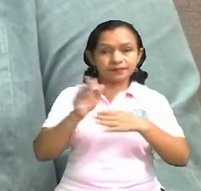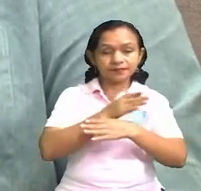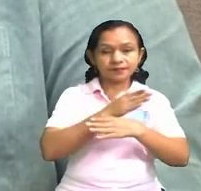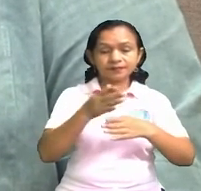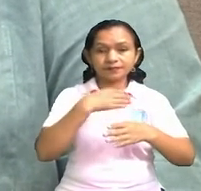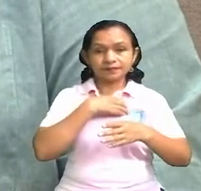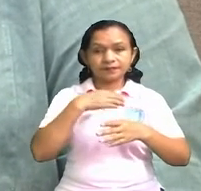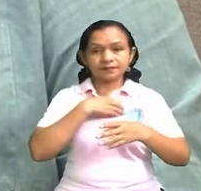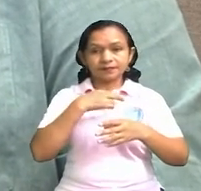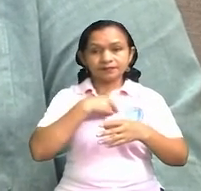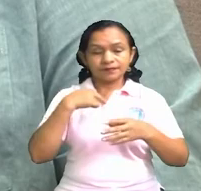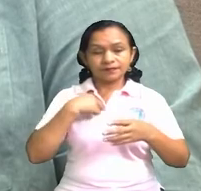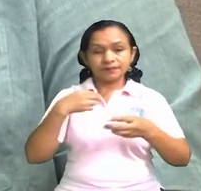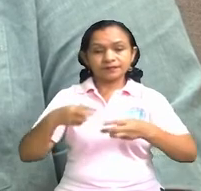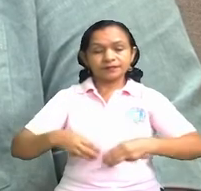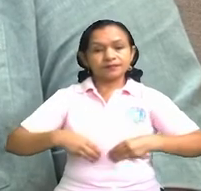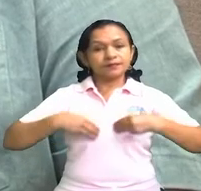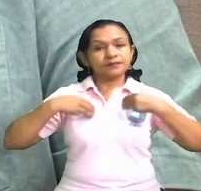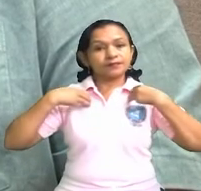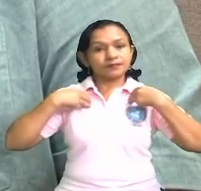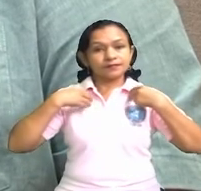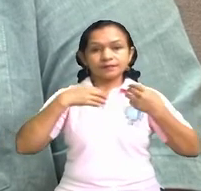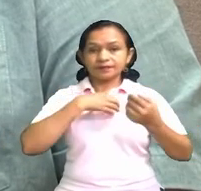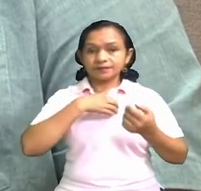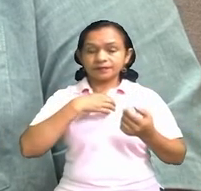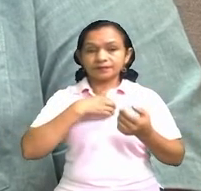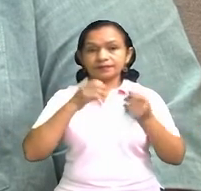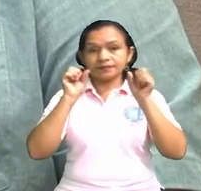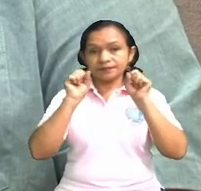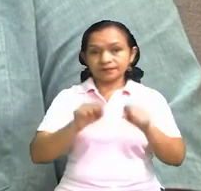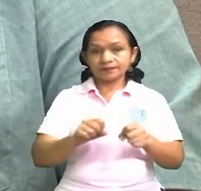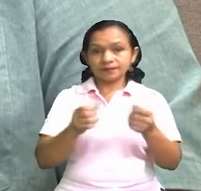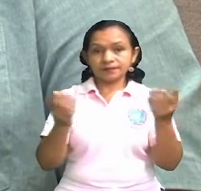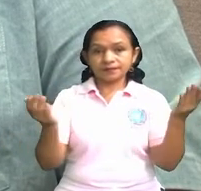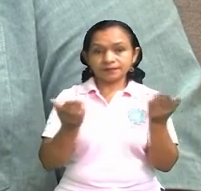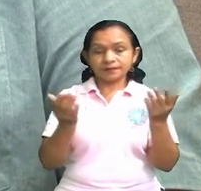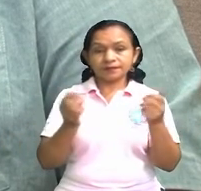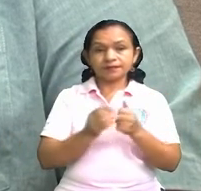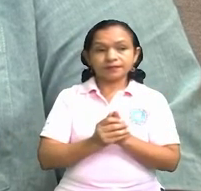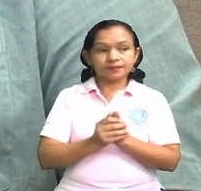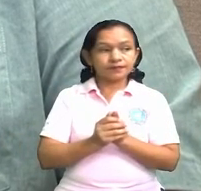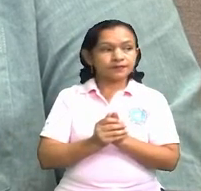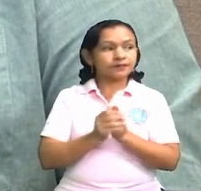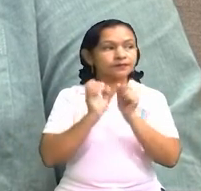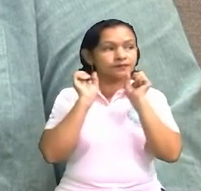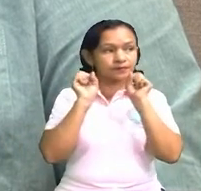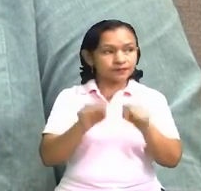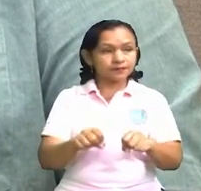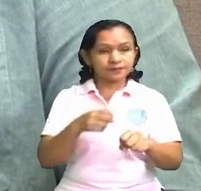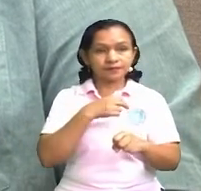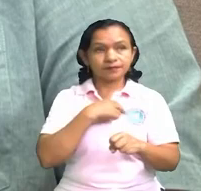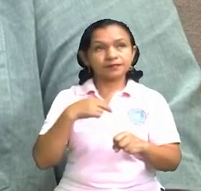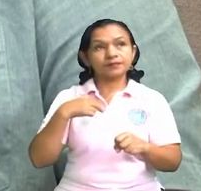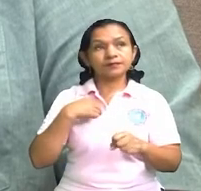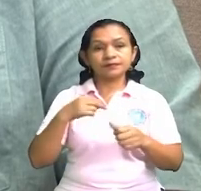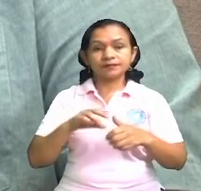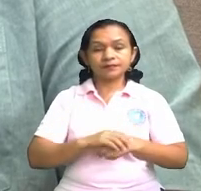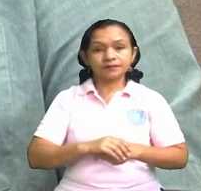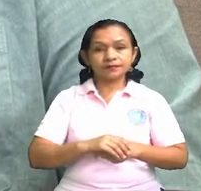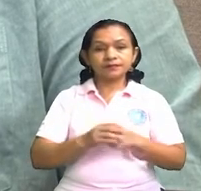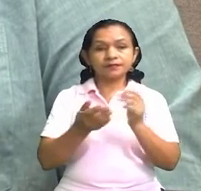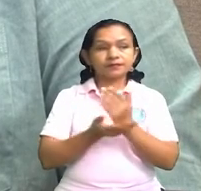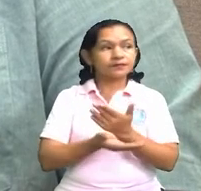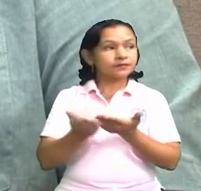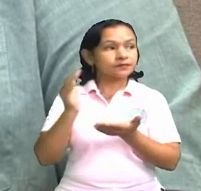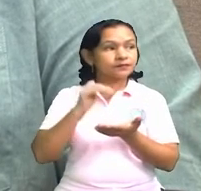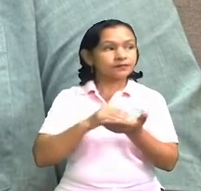que soplan en el mundo moderno. Y producto de ello, logramos volver